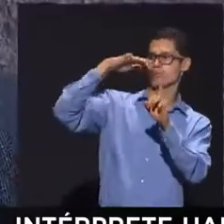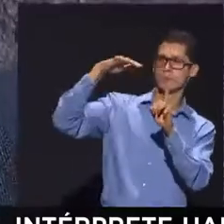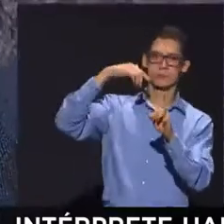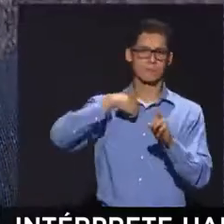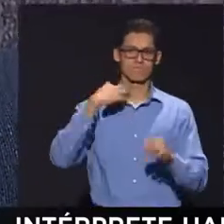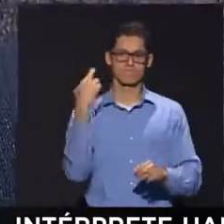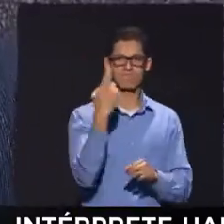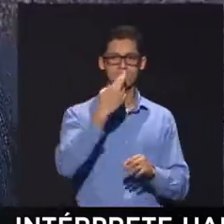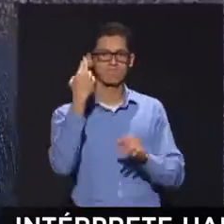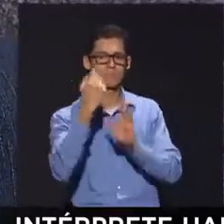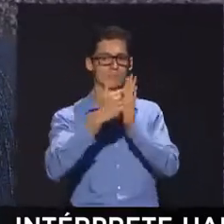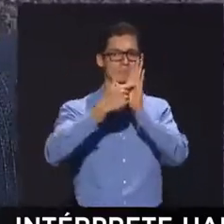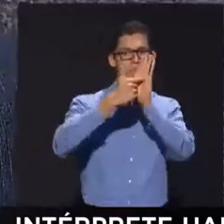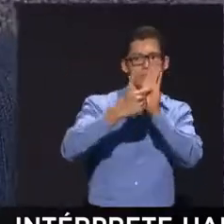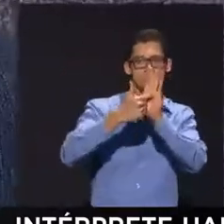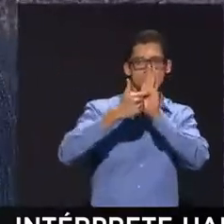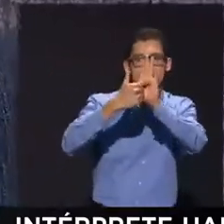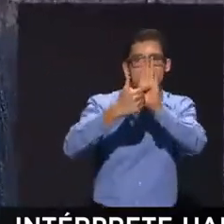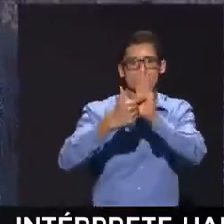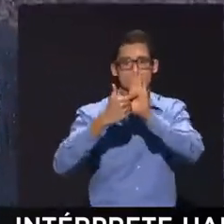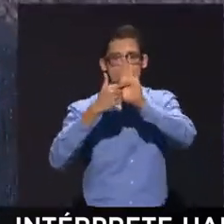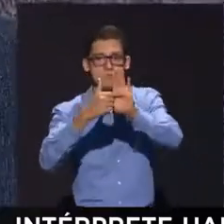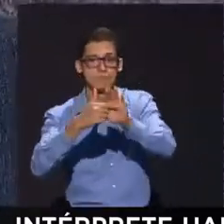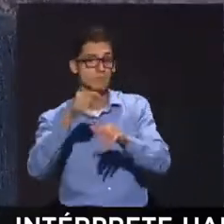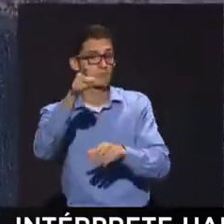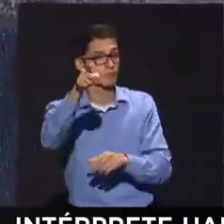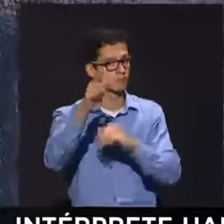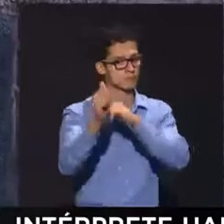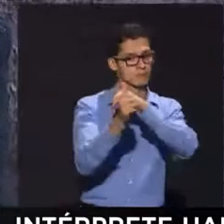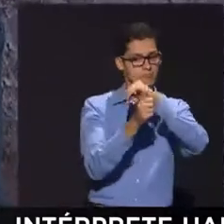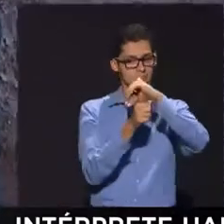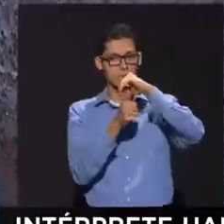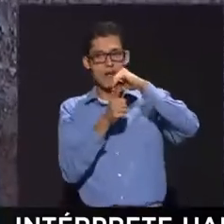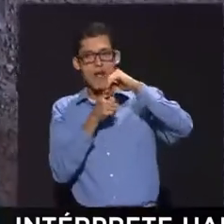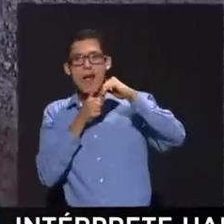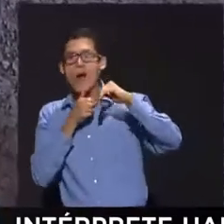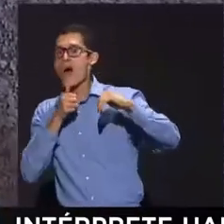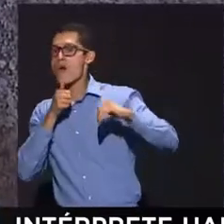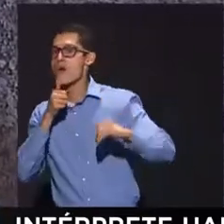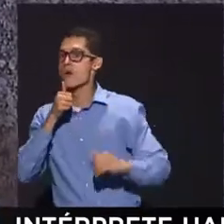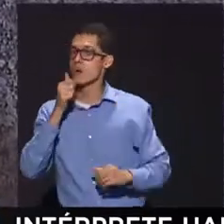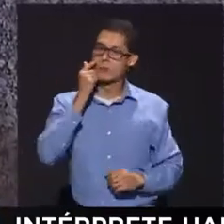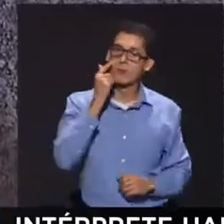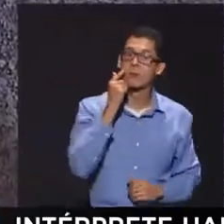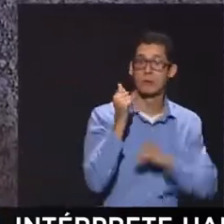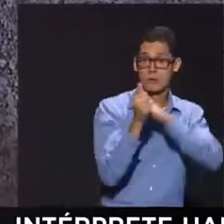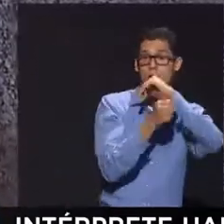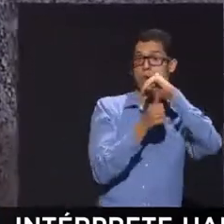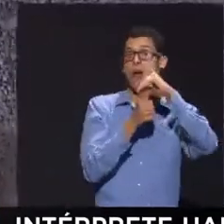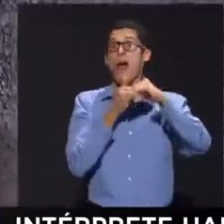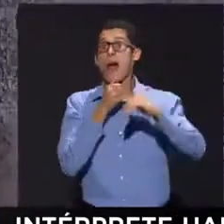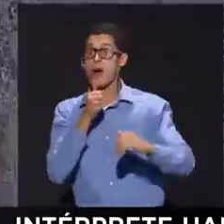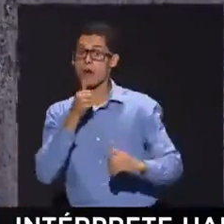vale la pena pensar en este momento, en la cuarentena. El cuidado del agua, si nos lavamos las manos, pero hay que entender que